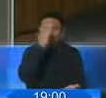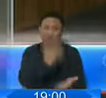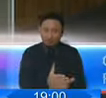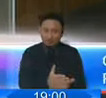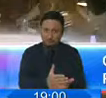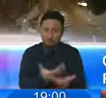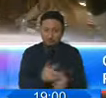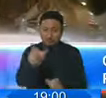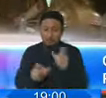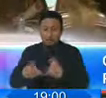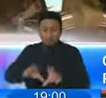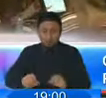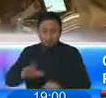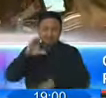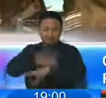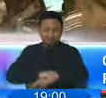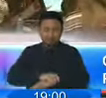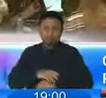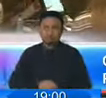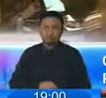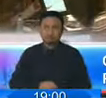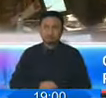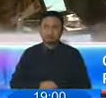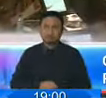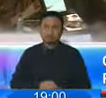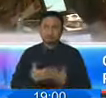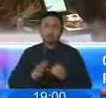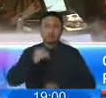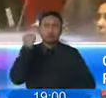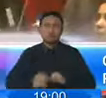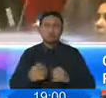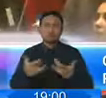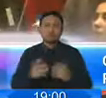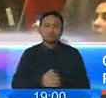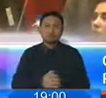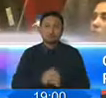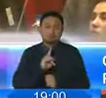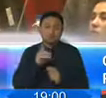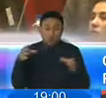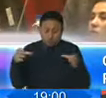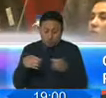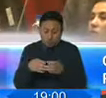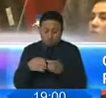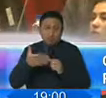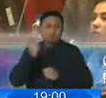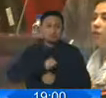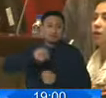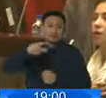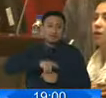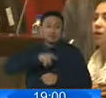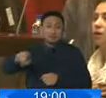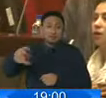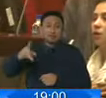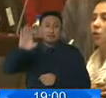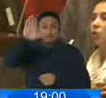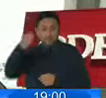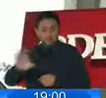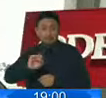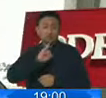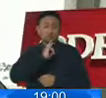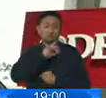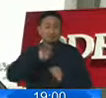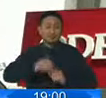a los corruptos. Y solo después de esto, y únicamente si es necesario, una delegación podrá viajar a Brasil y Estados Unidos para buscar